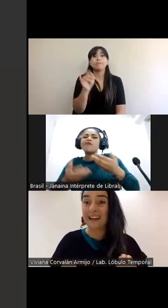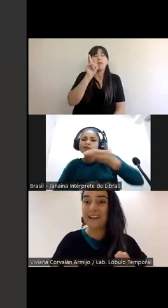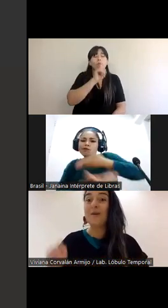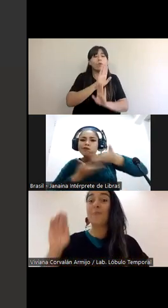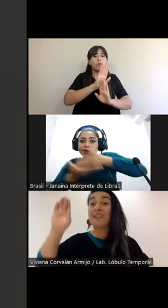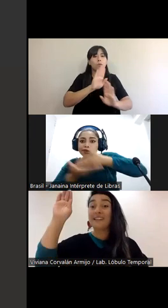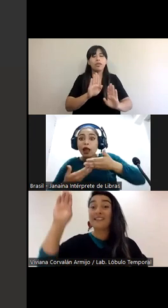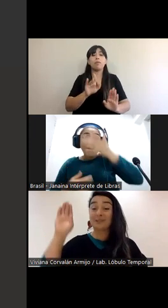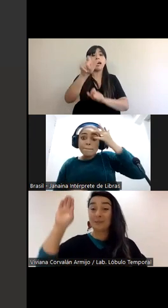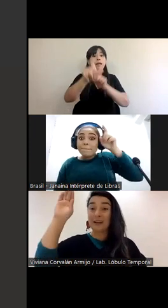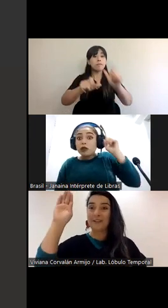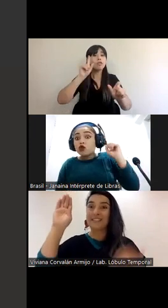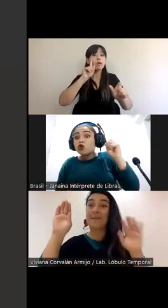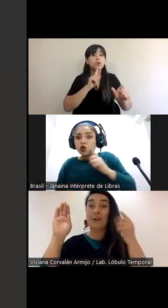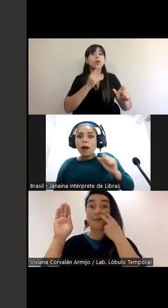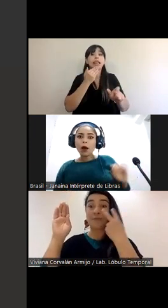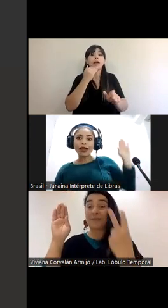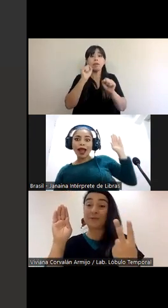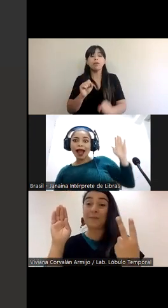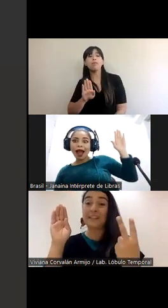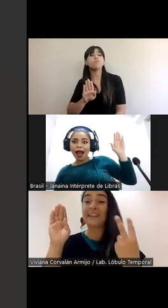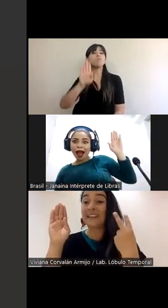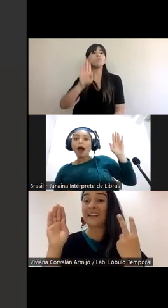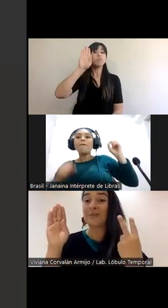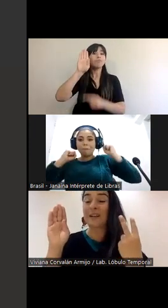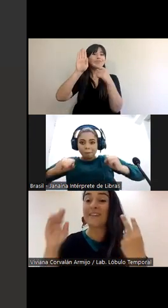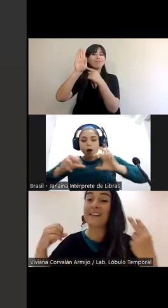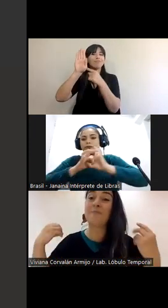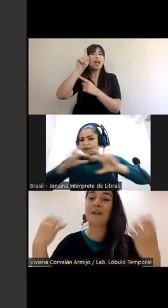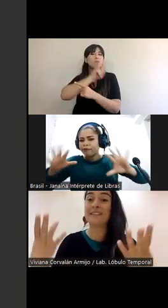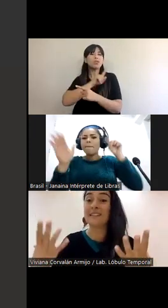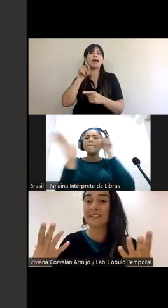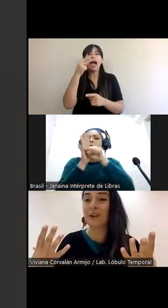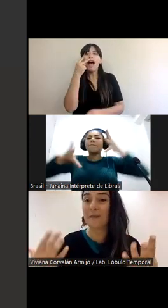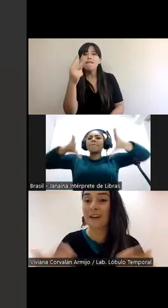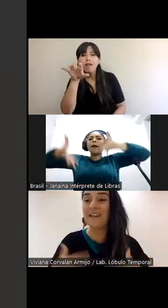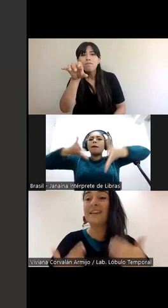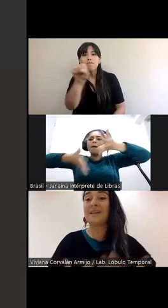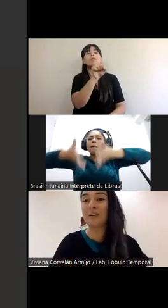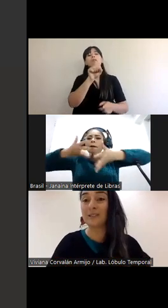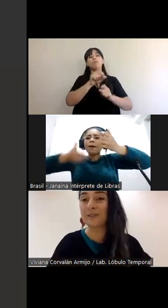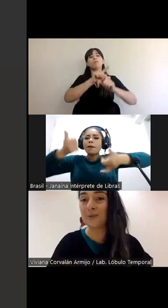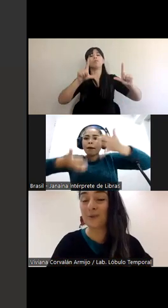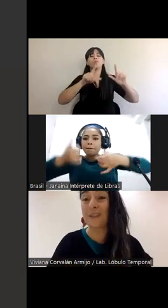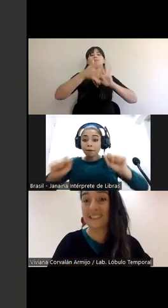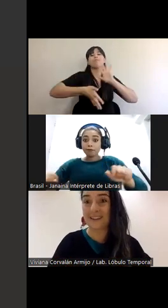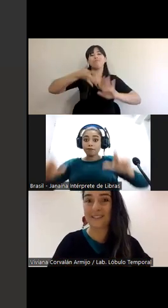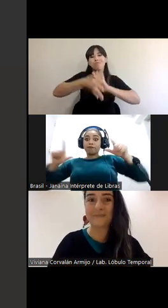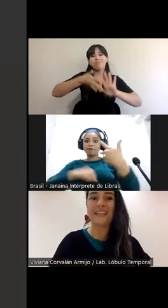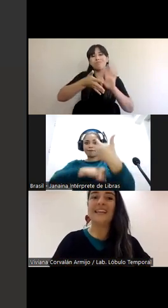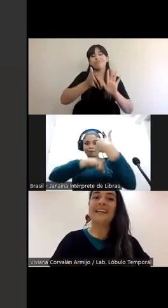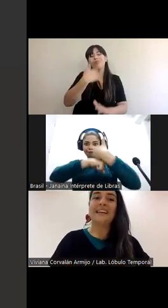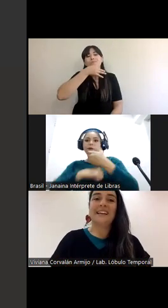al final pueden levantar su mano, así vamos a poder ver visualmente quién quiere dar su palabra, y pueden encender sus cámaras y poner sus